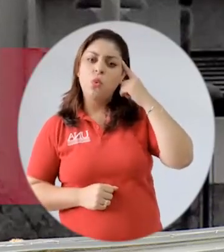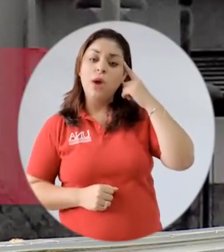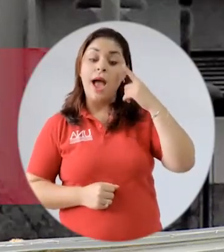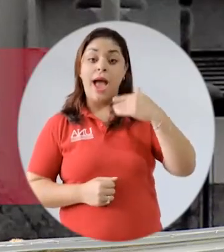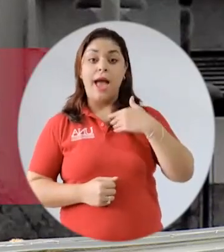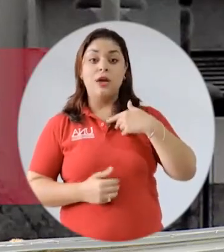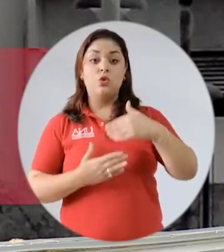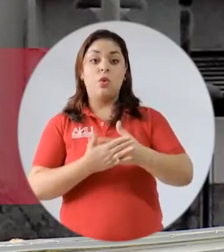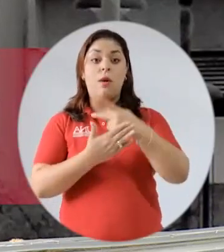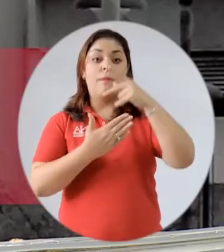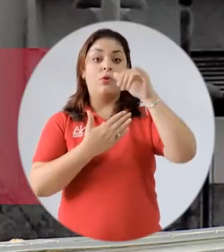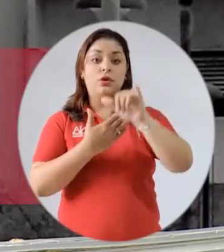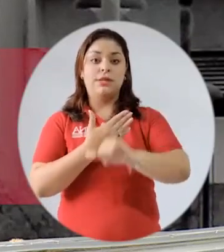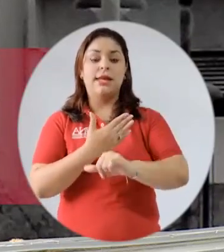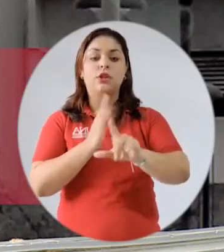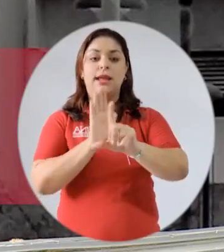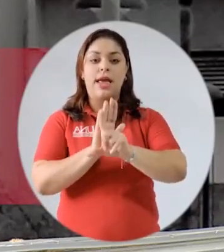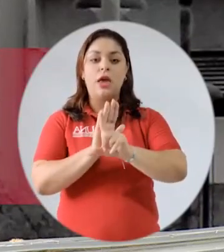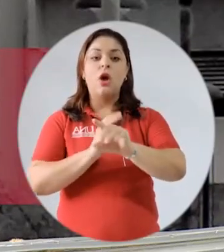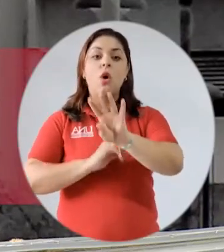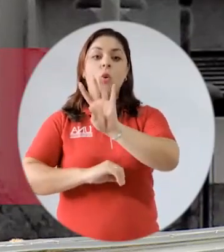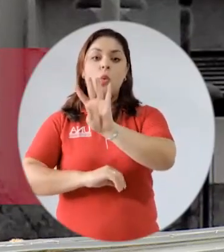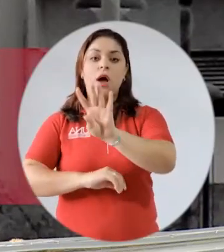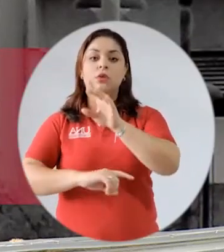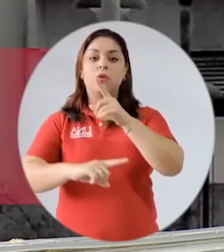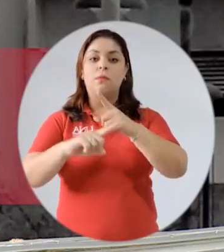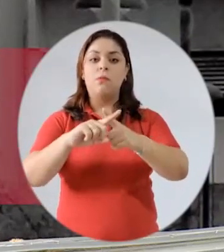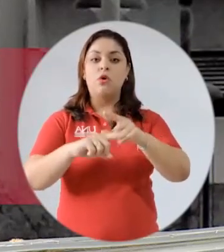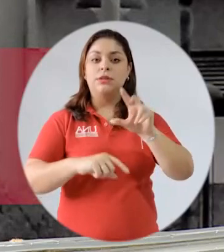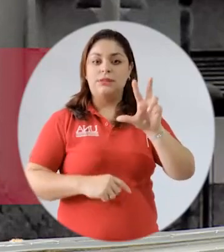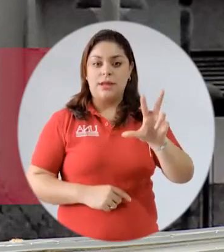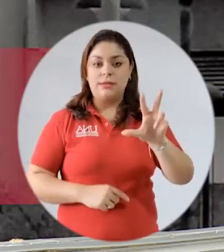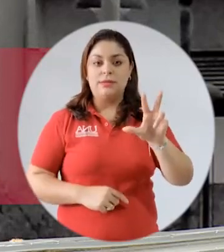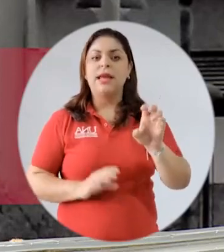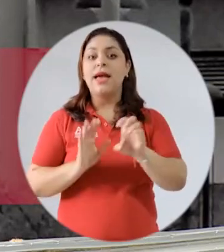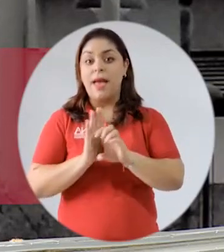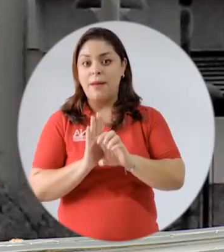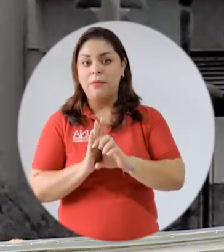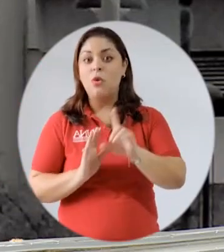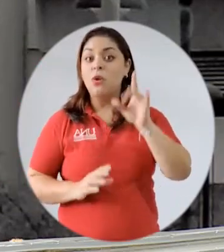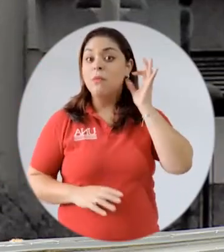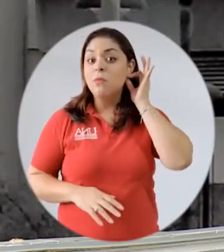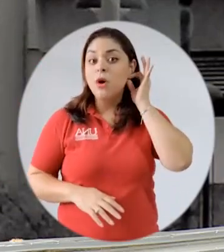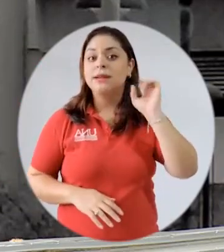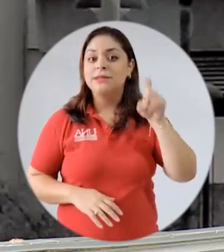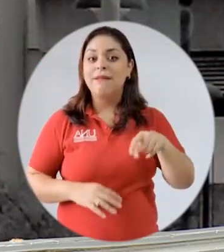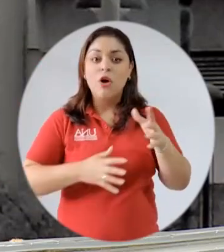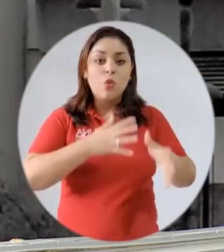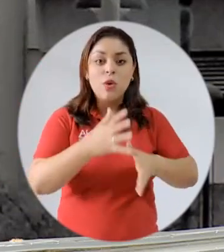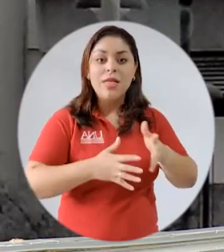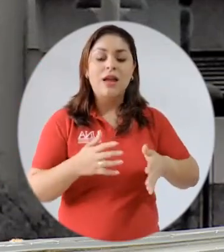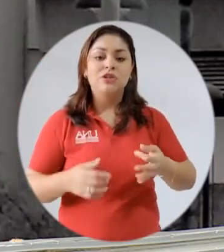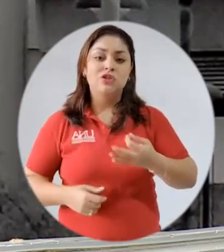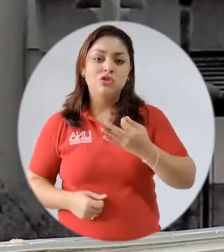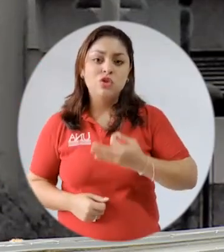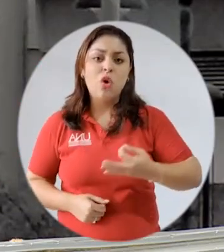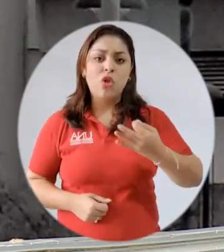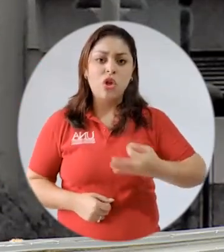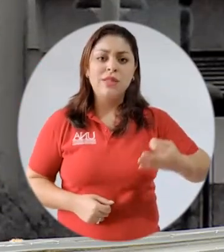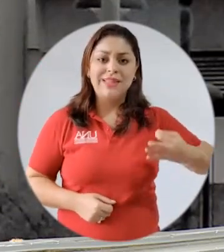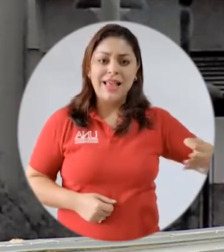región, ¿verdad? Y vamos a ver, a lo mejor se puede hacer dentro de regiones urbano, rural. Habría que ver si la encuesta lo permite, pero bueno,